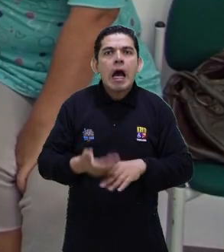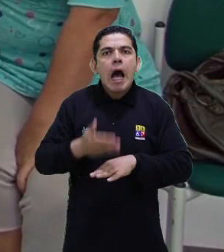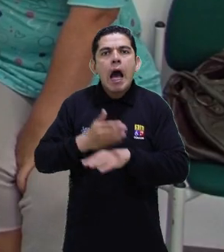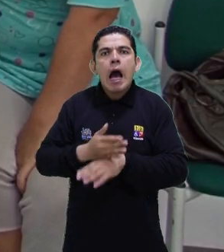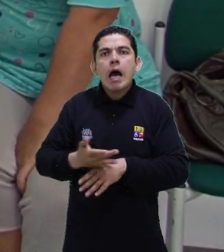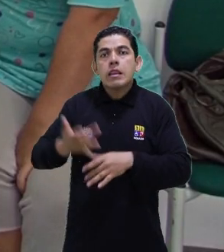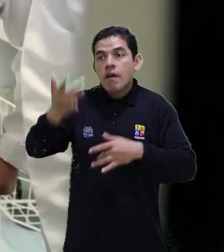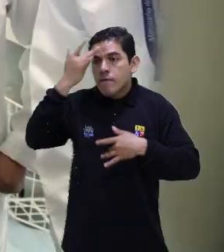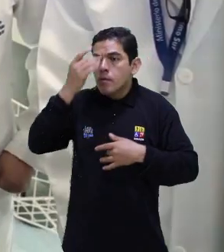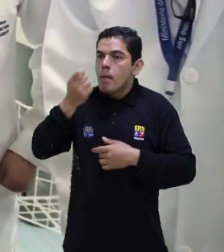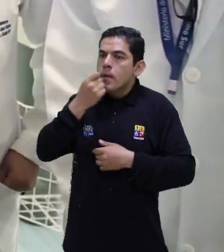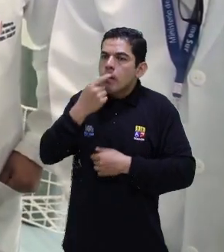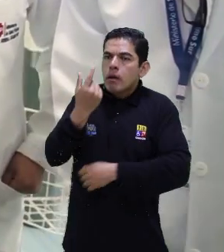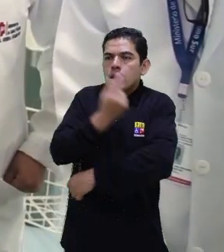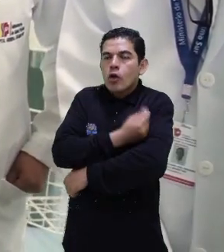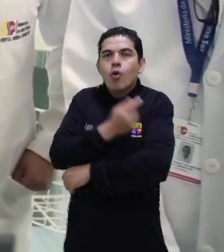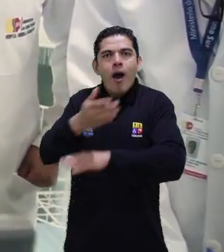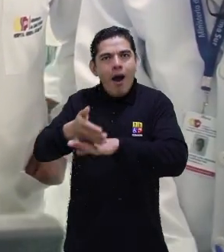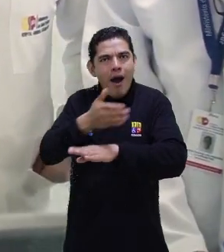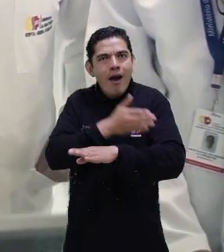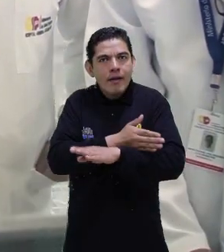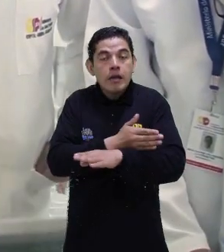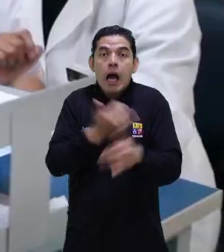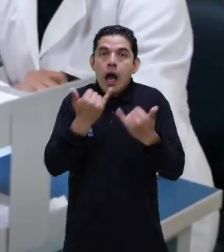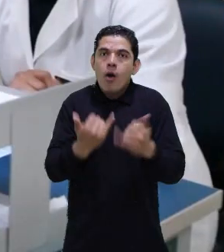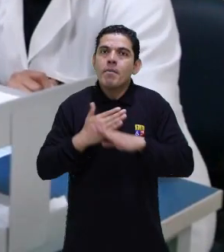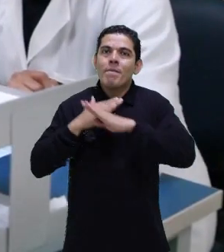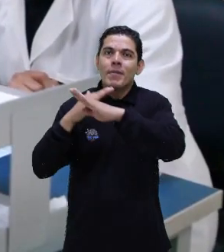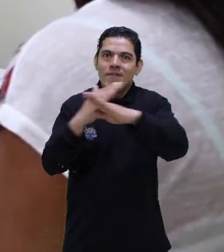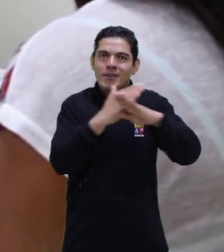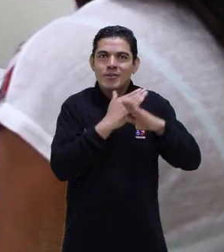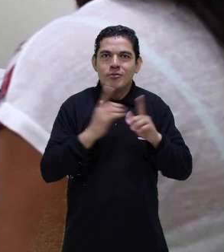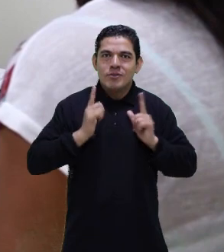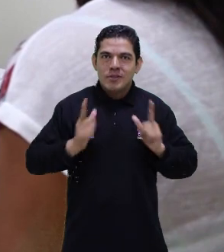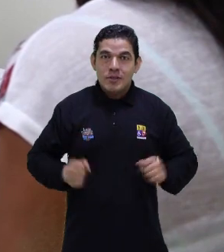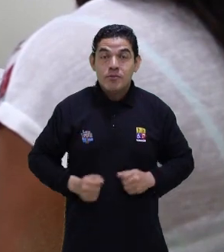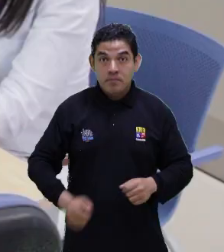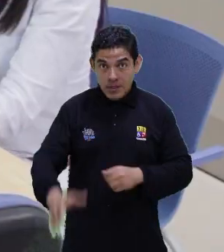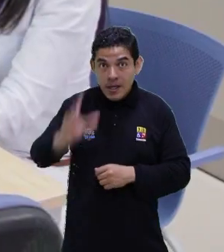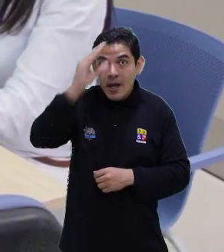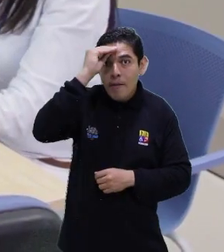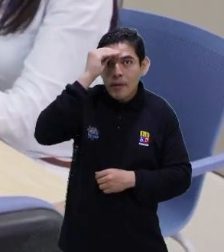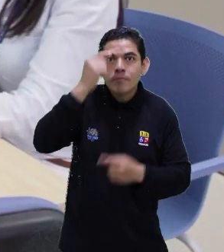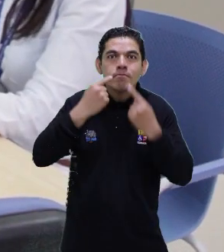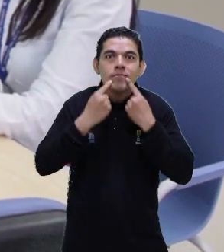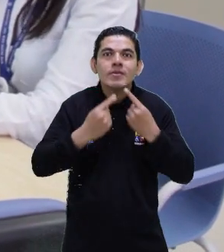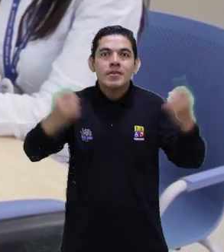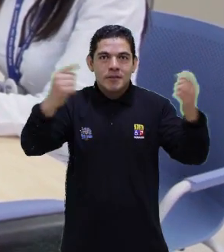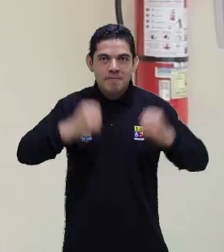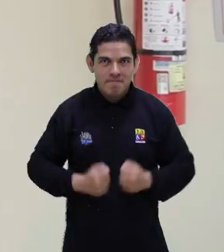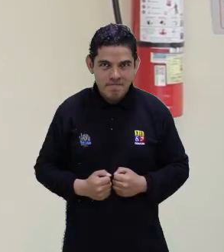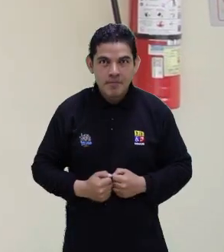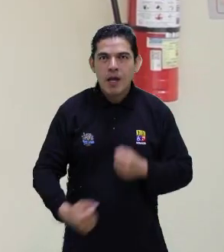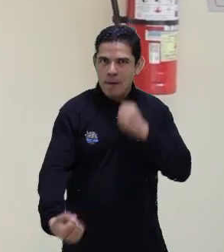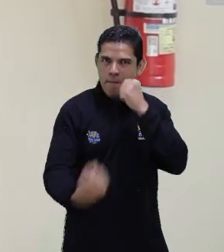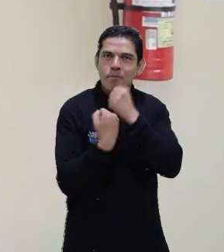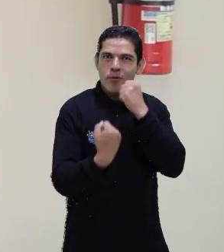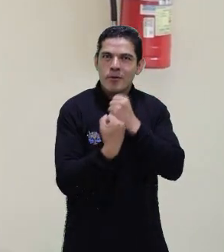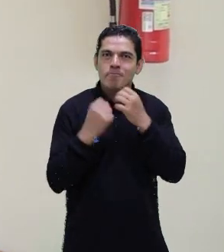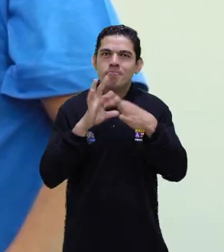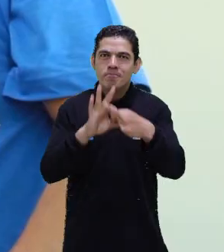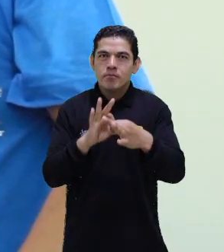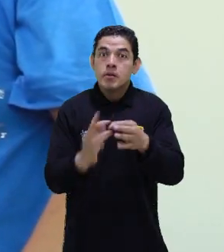curativo al preventivo en el Sistema Nacional de Salud. Entérate, difúndela, contamos con tu apoyo.